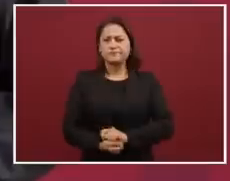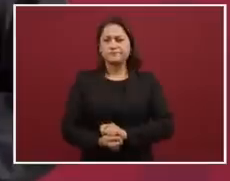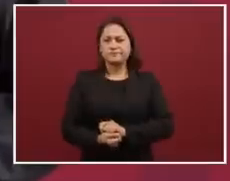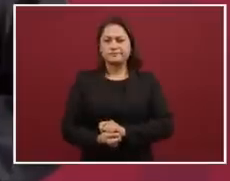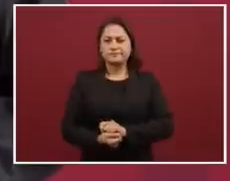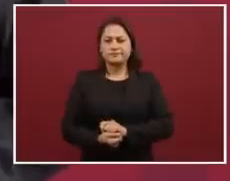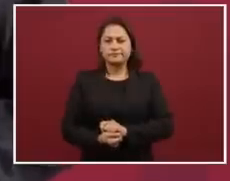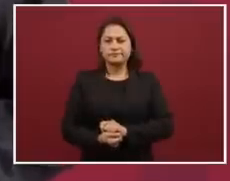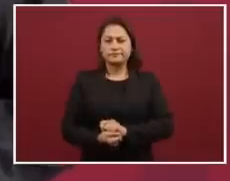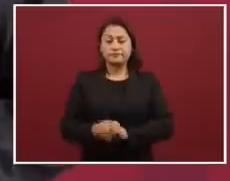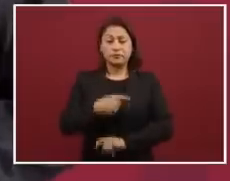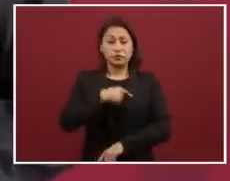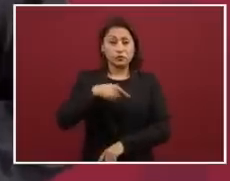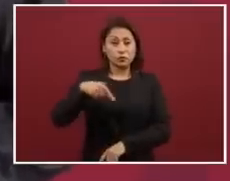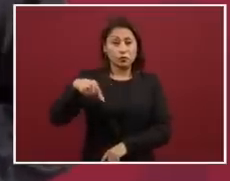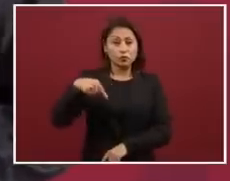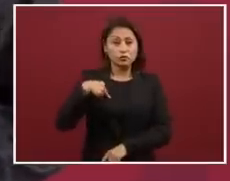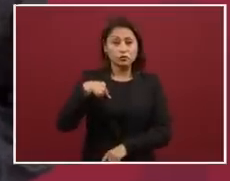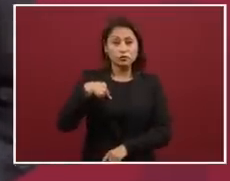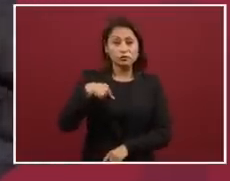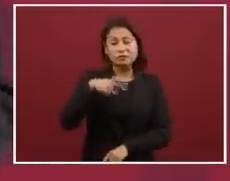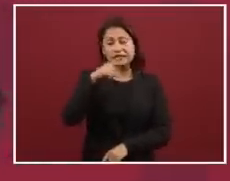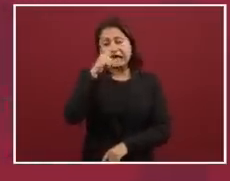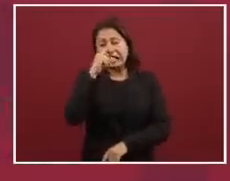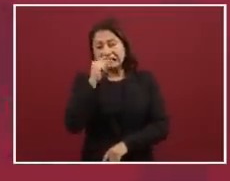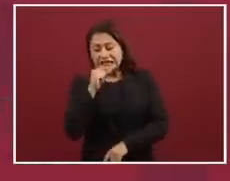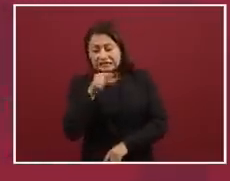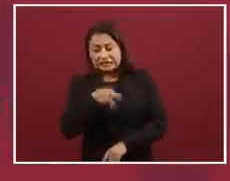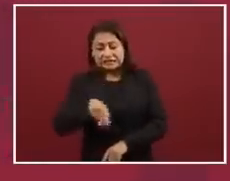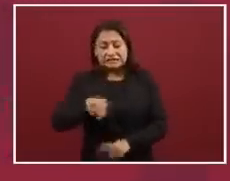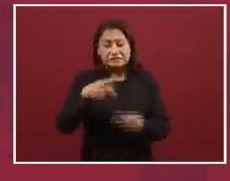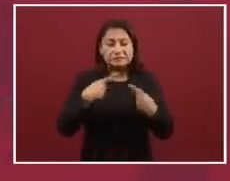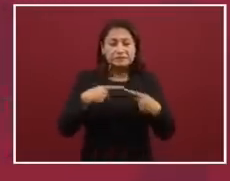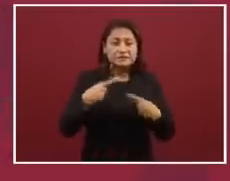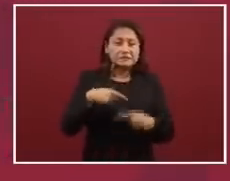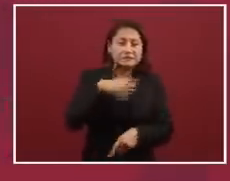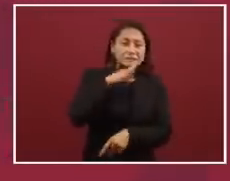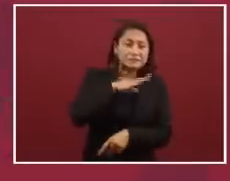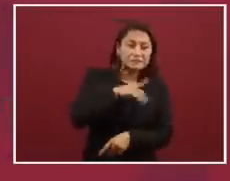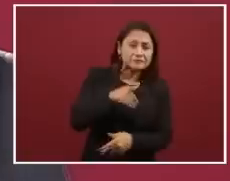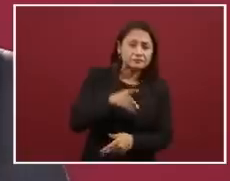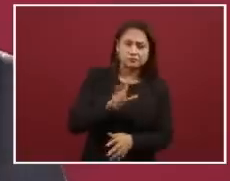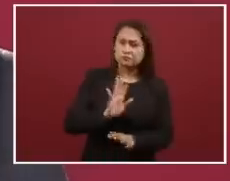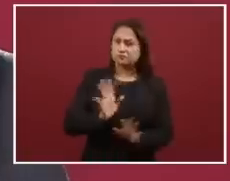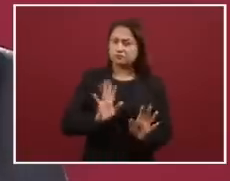No vamos a dejar de cumplir con tres